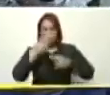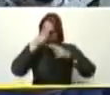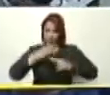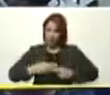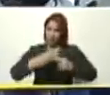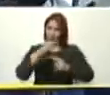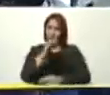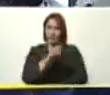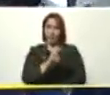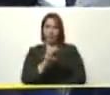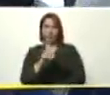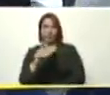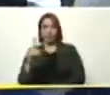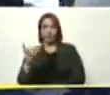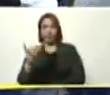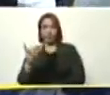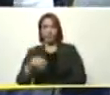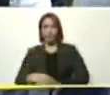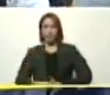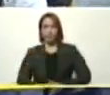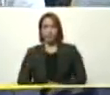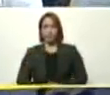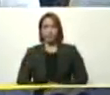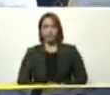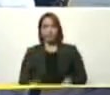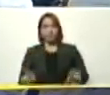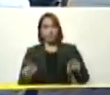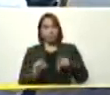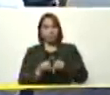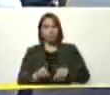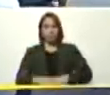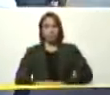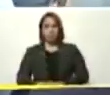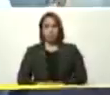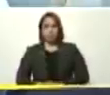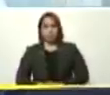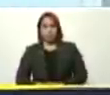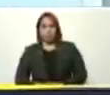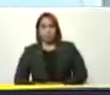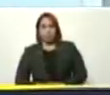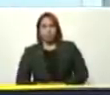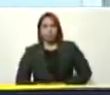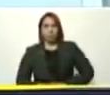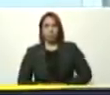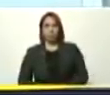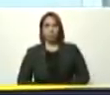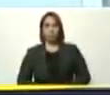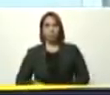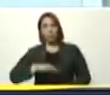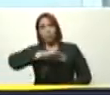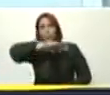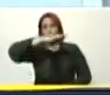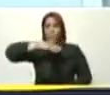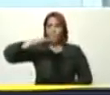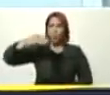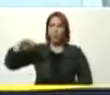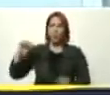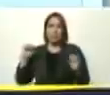Freddy Bernal. Y igualmente, de las montañas